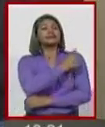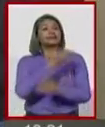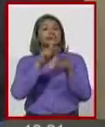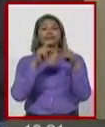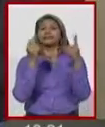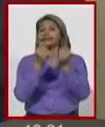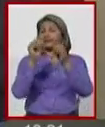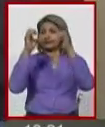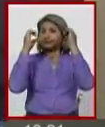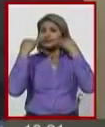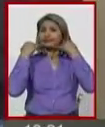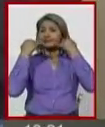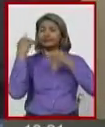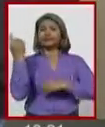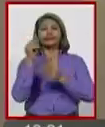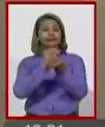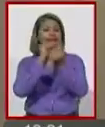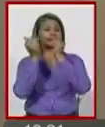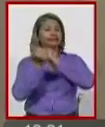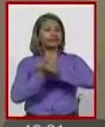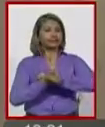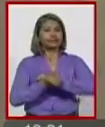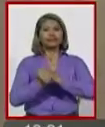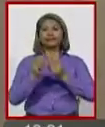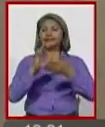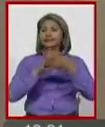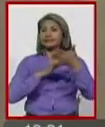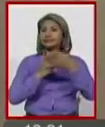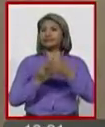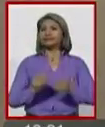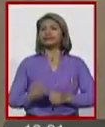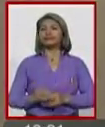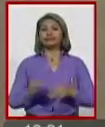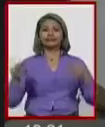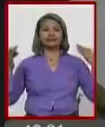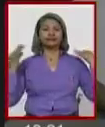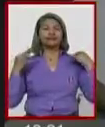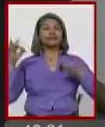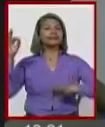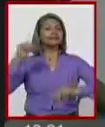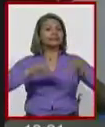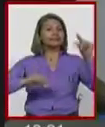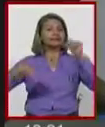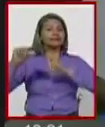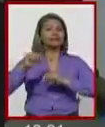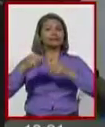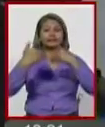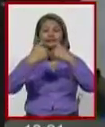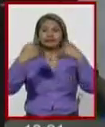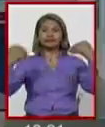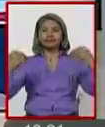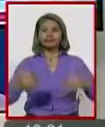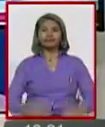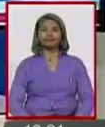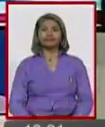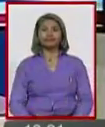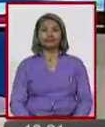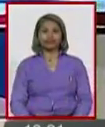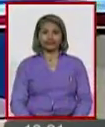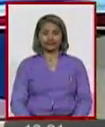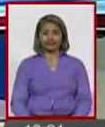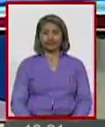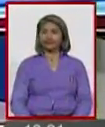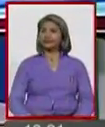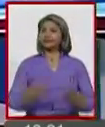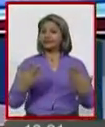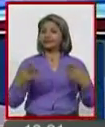Departamental de Educación además informó que el único cambio en la malla curricular es la materia de física y química, que ahora serán materias separadas.